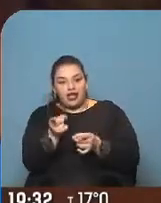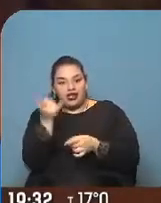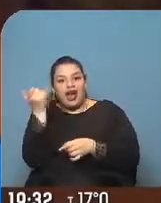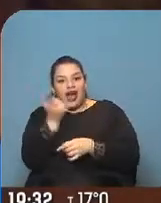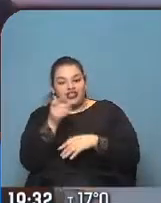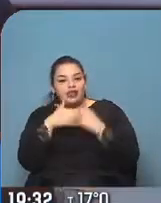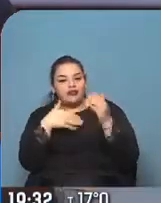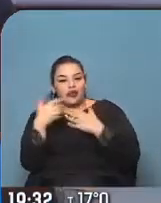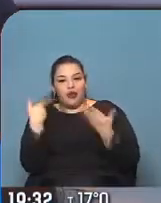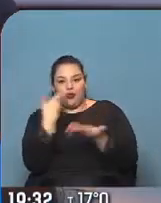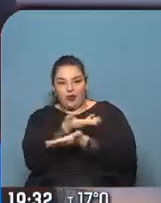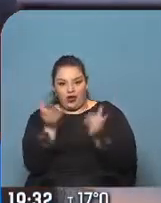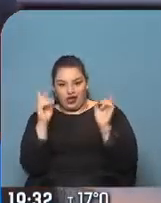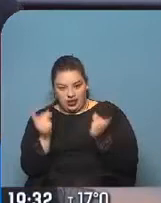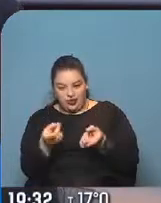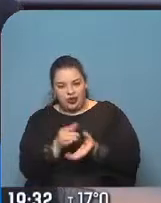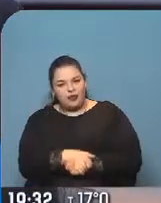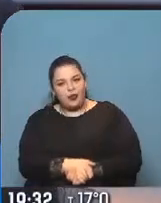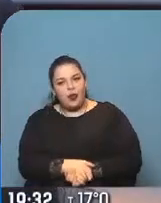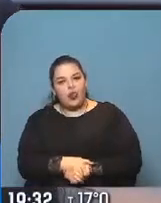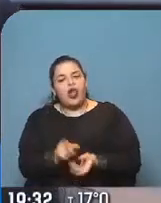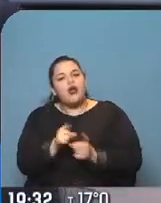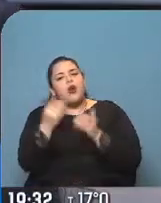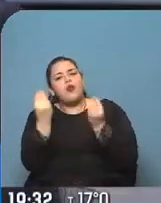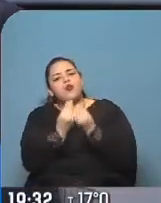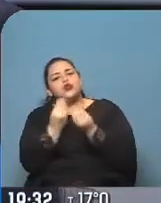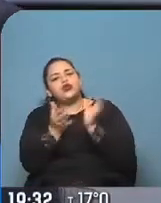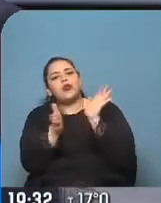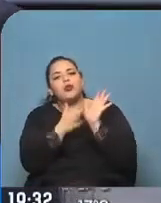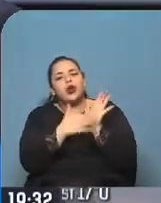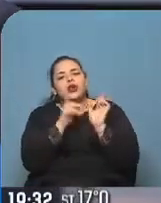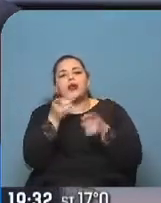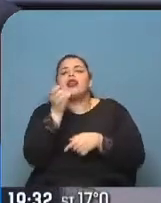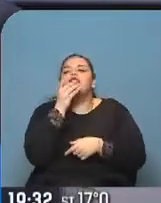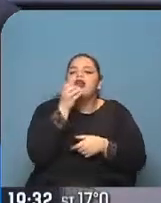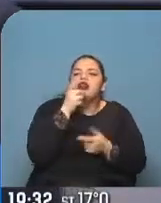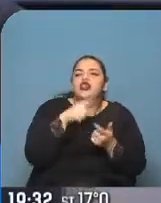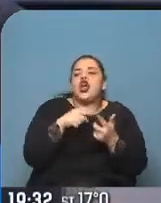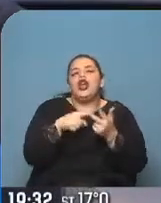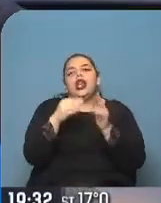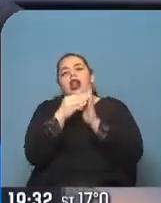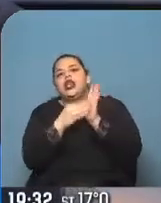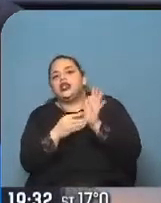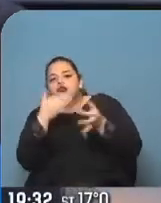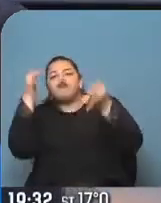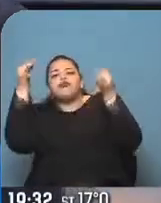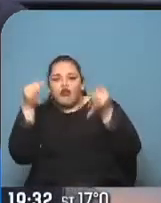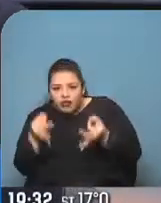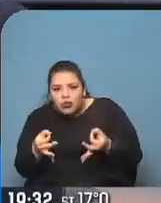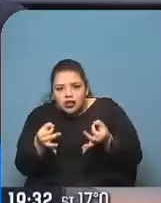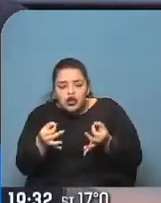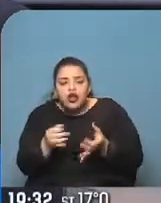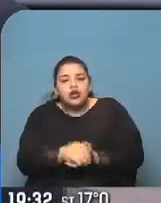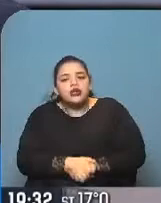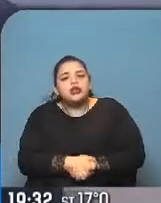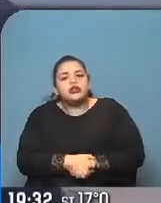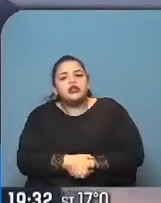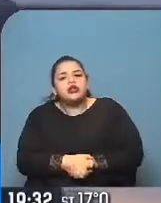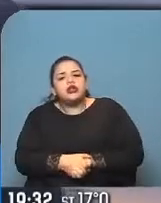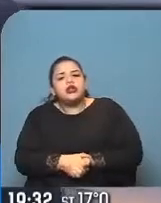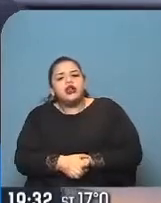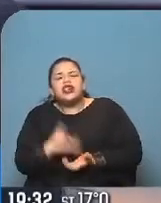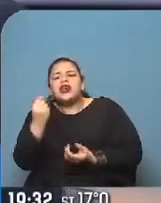cuando noel ante tantas evidencias tantas declaraciones tantos detalles tantas confirmaciones puntuales de